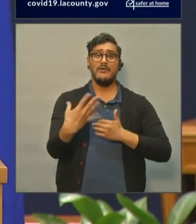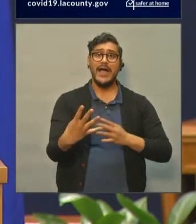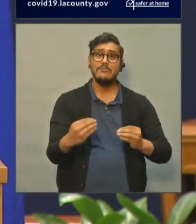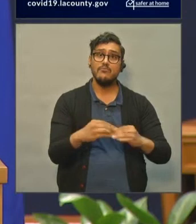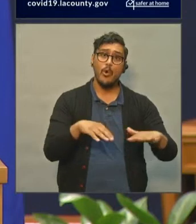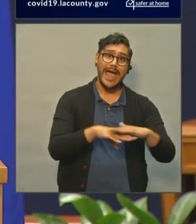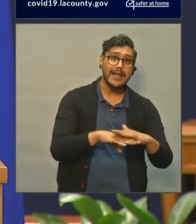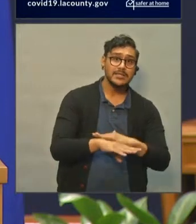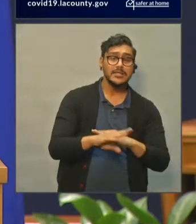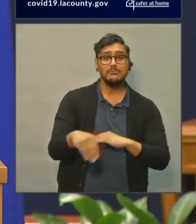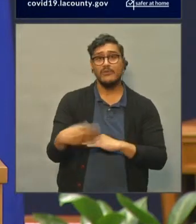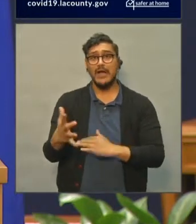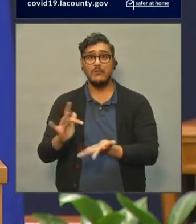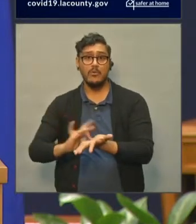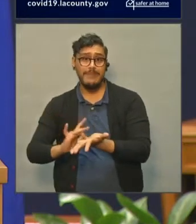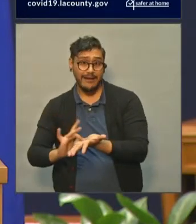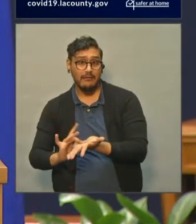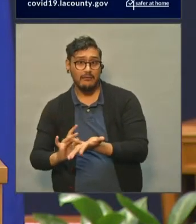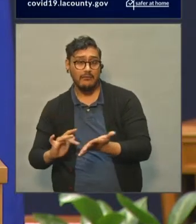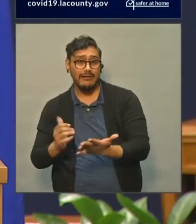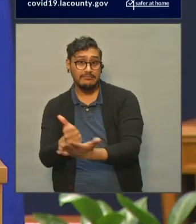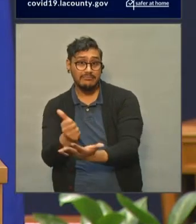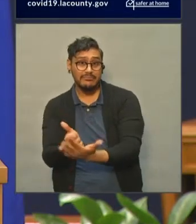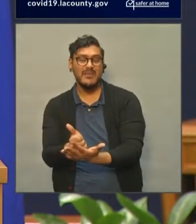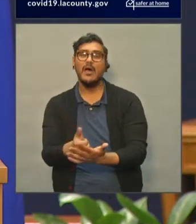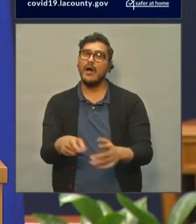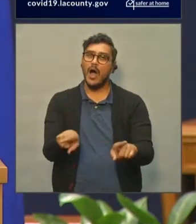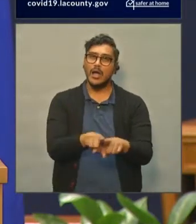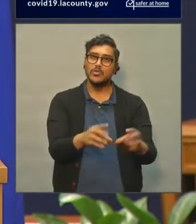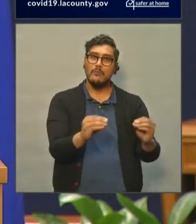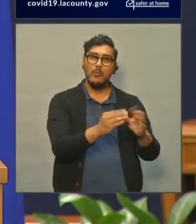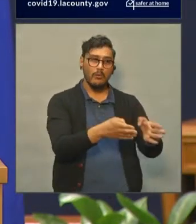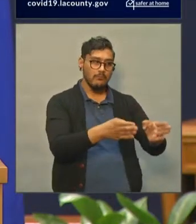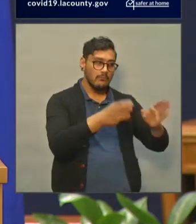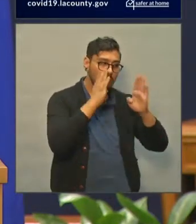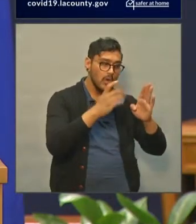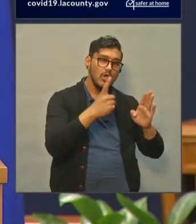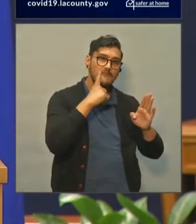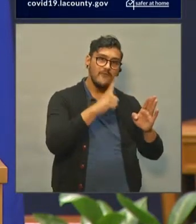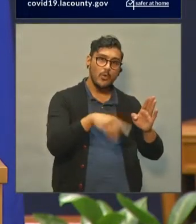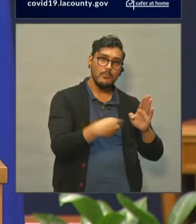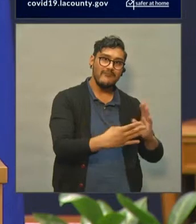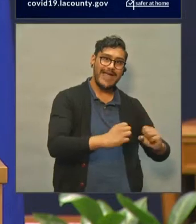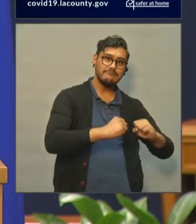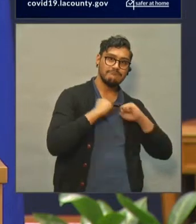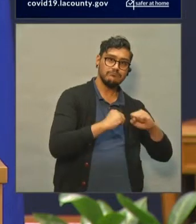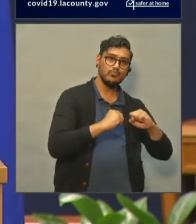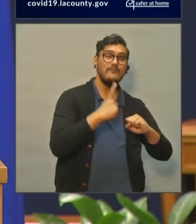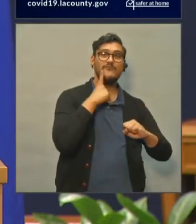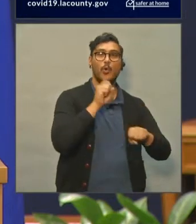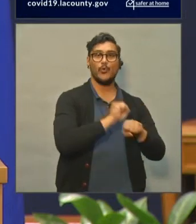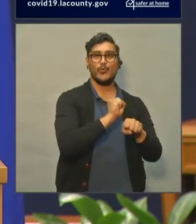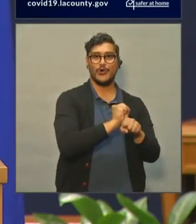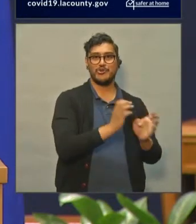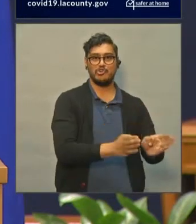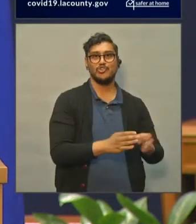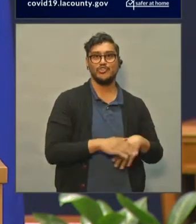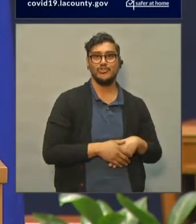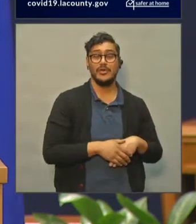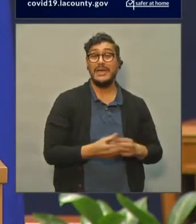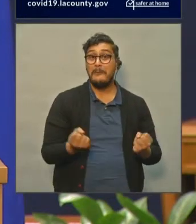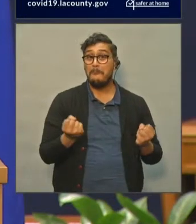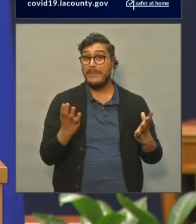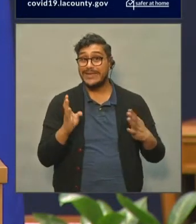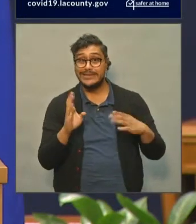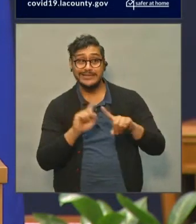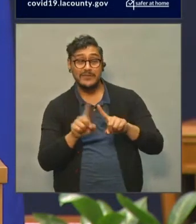atención médica, también estamos enfocados en los esfuerzos que apoyan a las protecciones a los trabajadores. Muchas